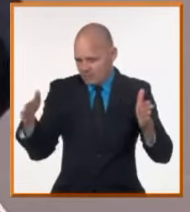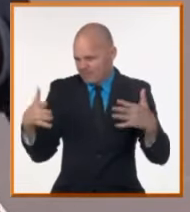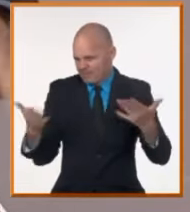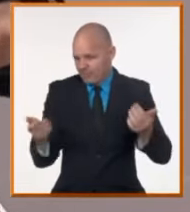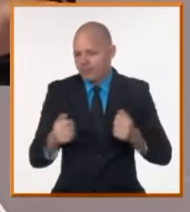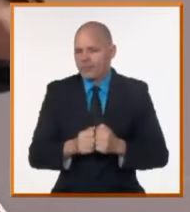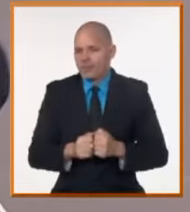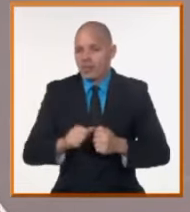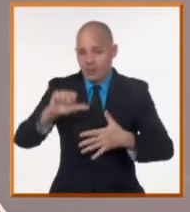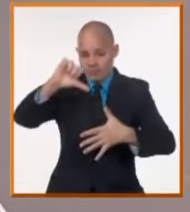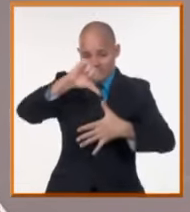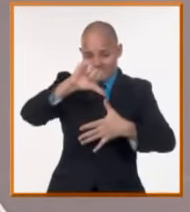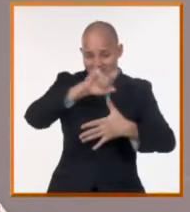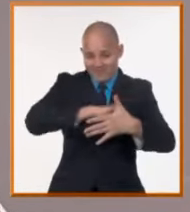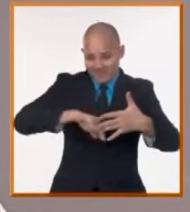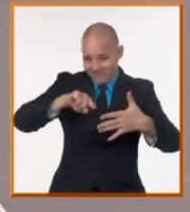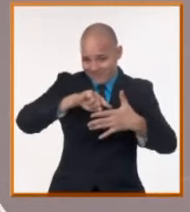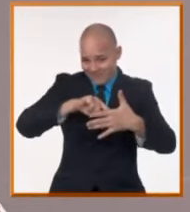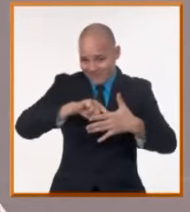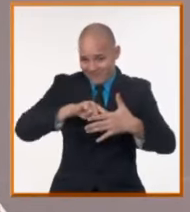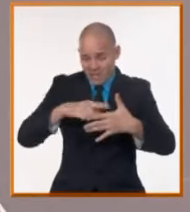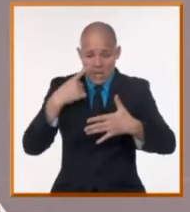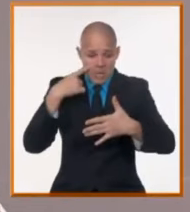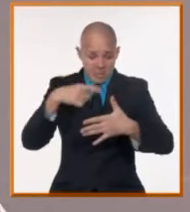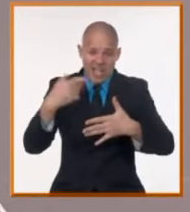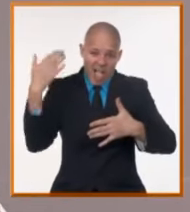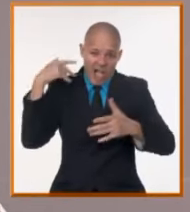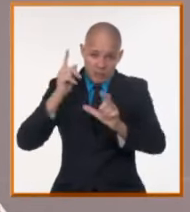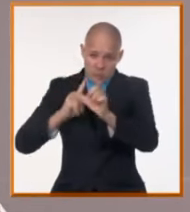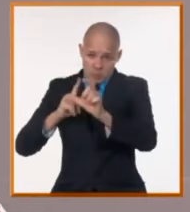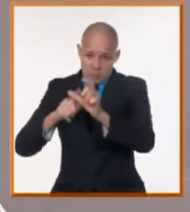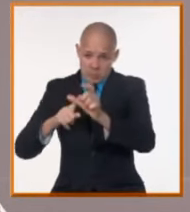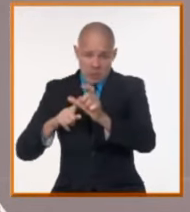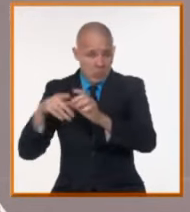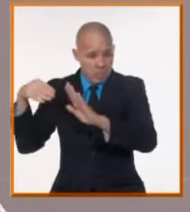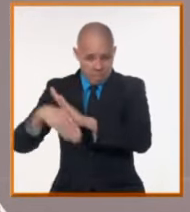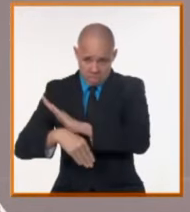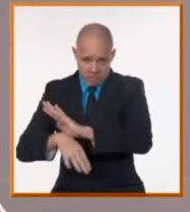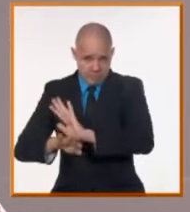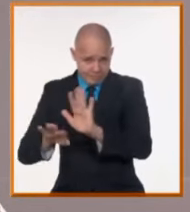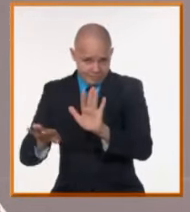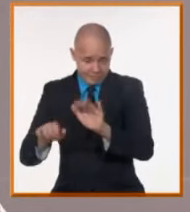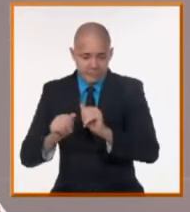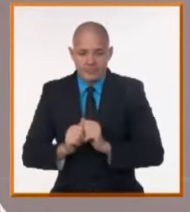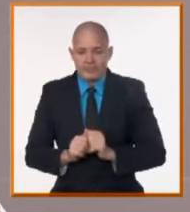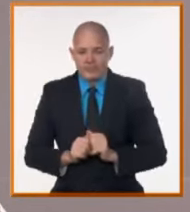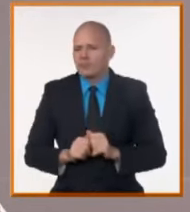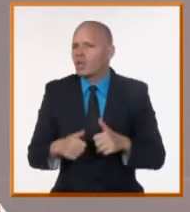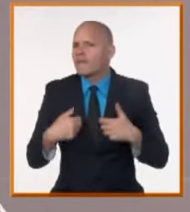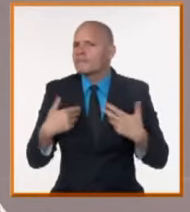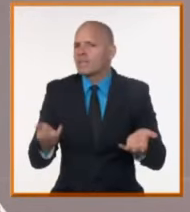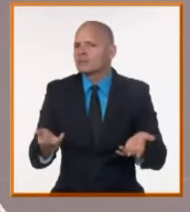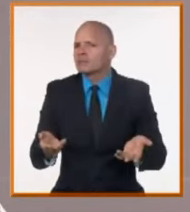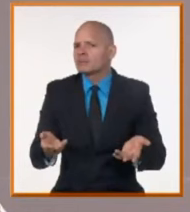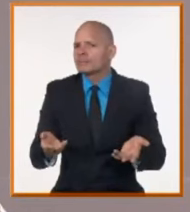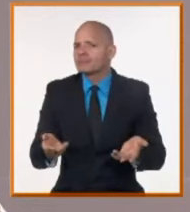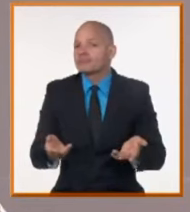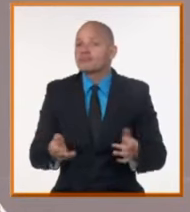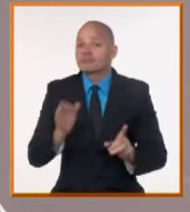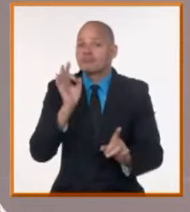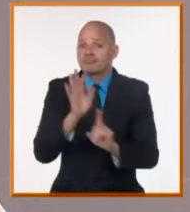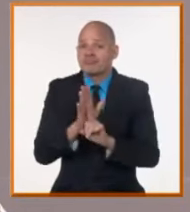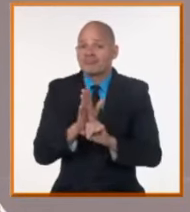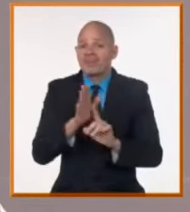Latina sigue al desplome del socialismo, en aquel momento se había iniciado una etapa que